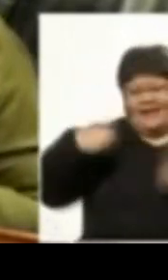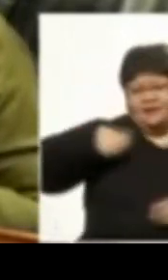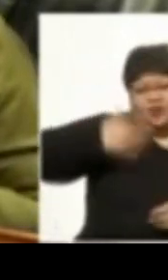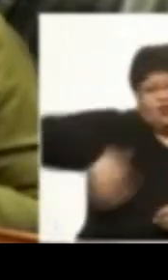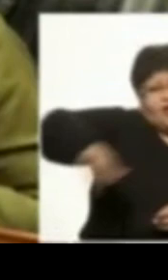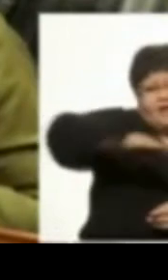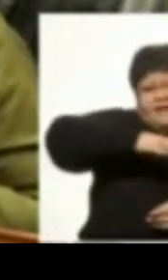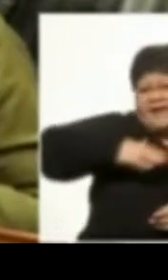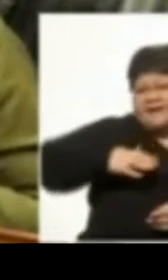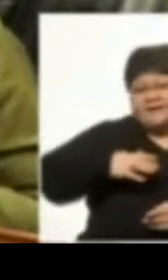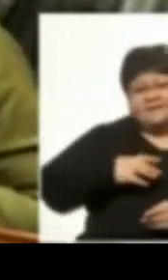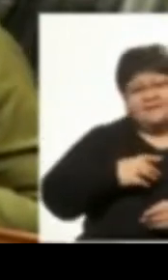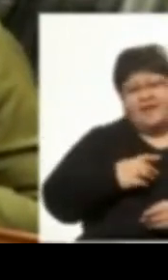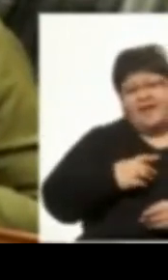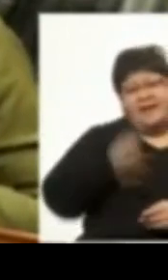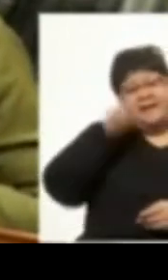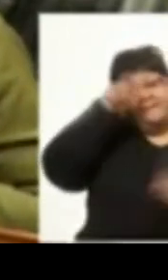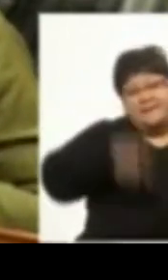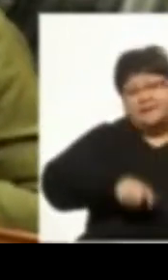quedado trunco ahí.